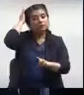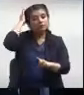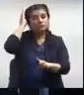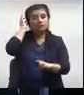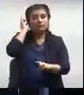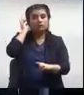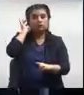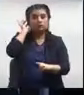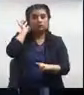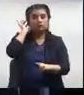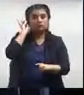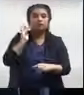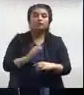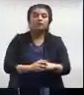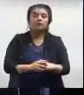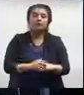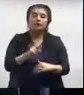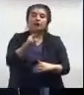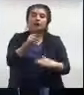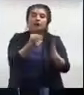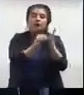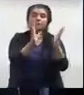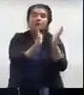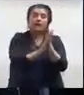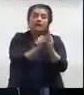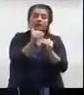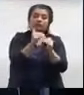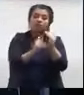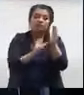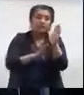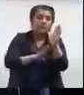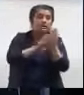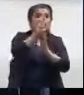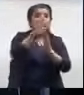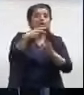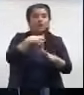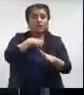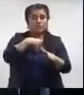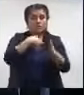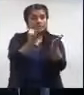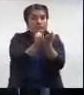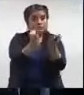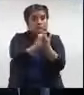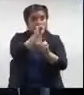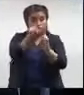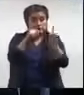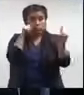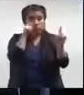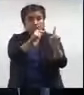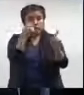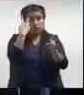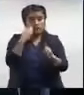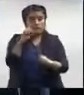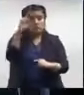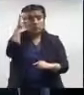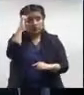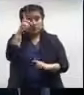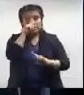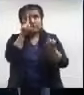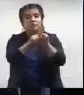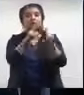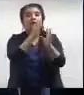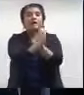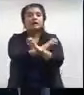cumplimiento de su mandato legal y desarrollo institucional, en congruencia con las políticas y